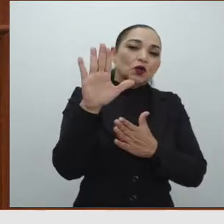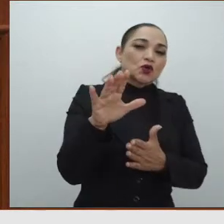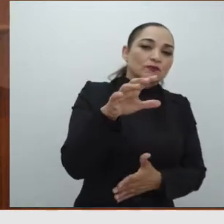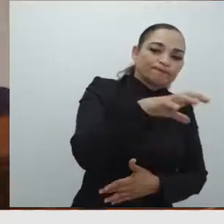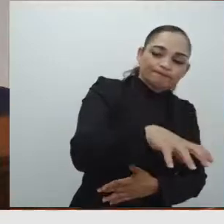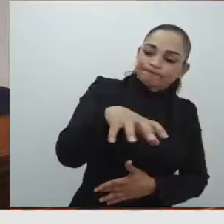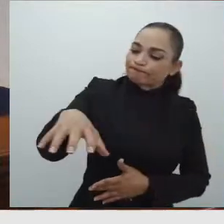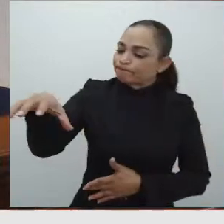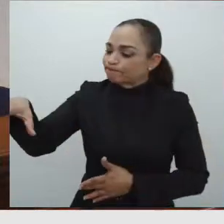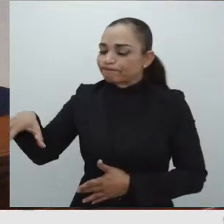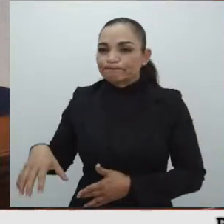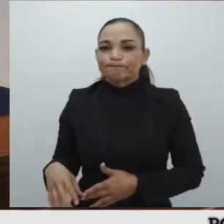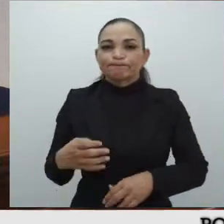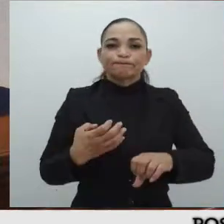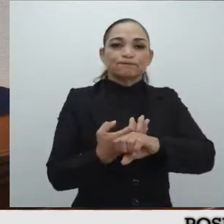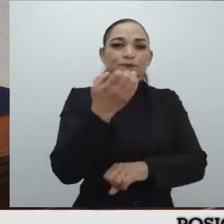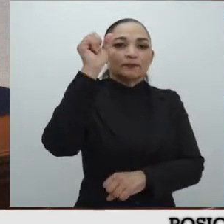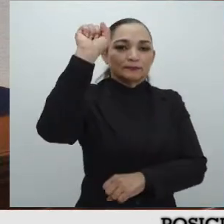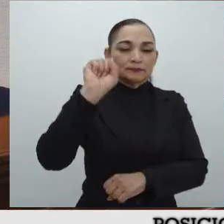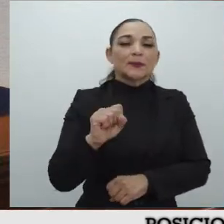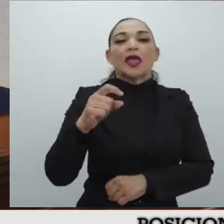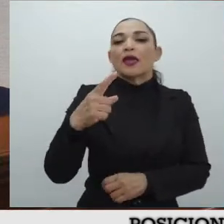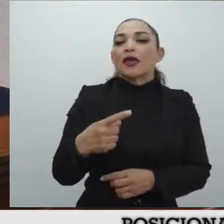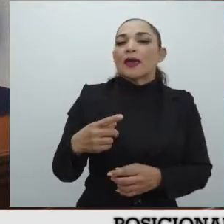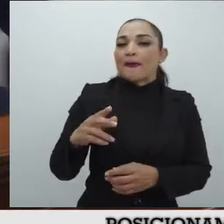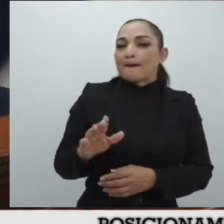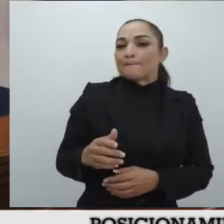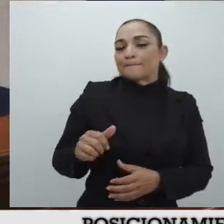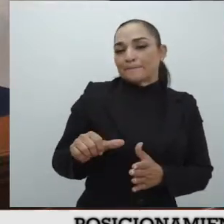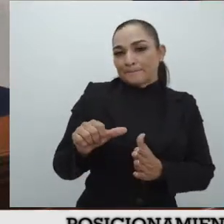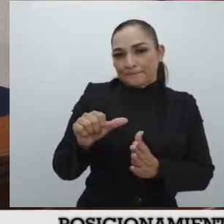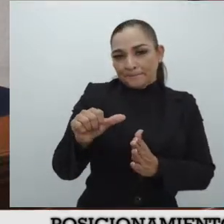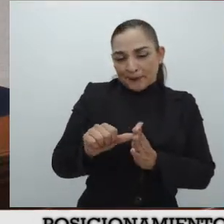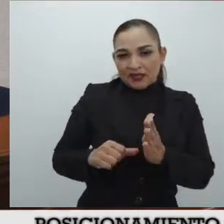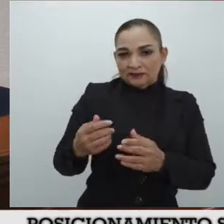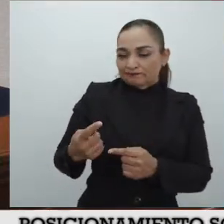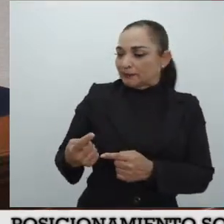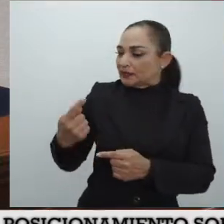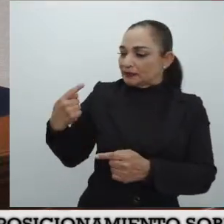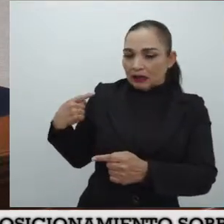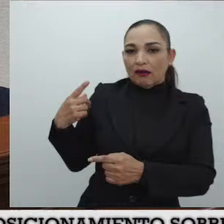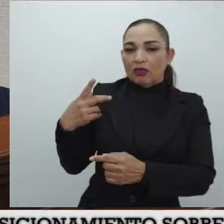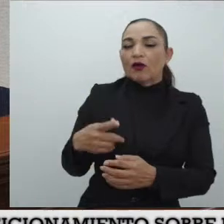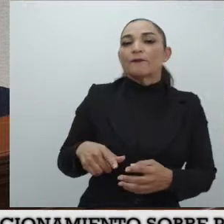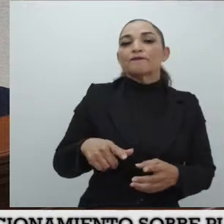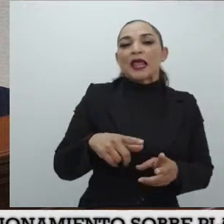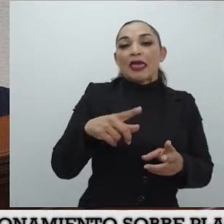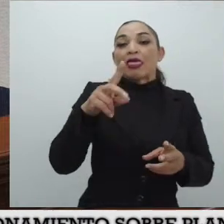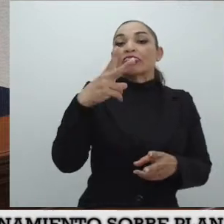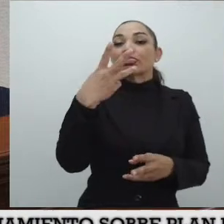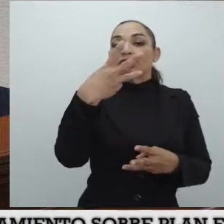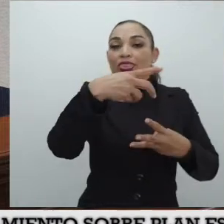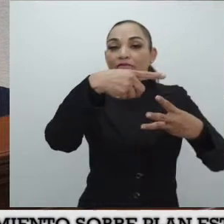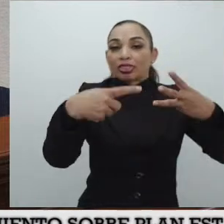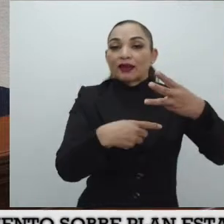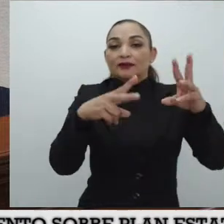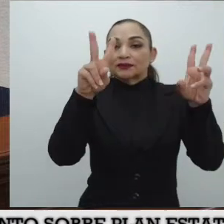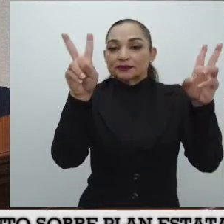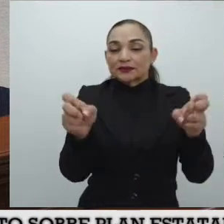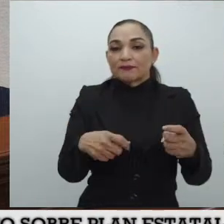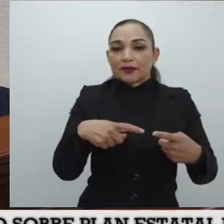Estado. El documento dado a conocer el pasado mes destaca tres ejes estratégicos. Eje